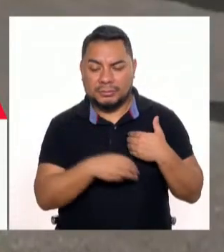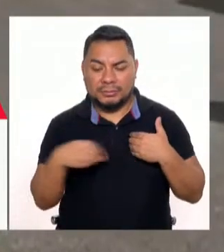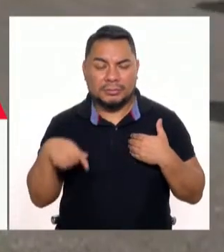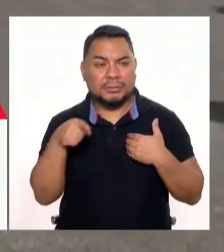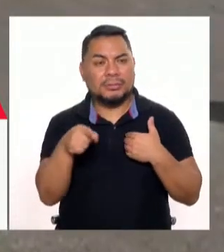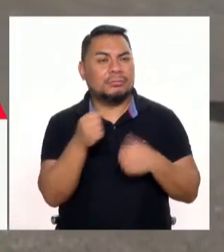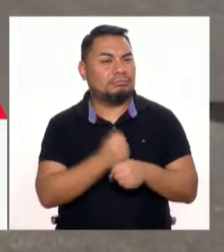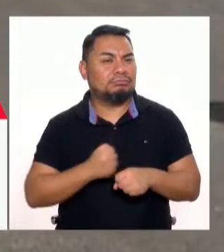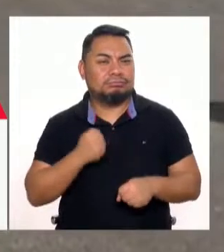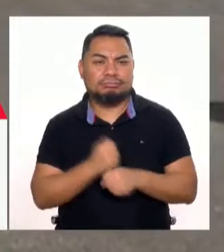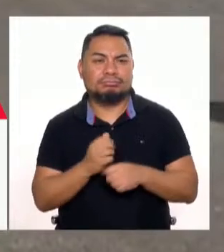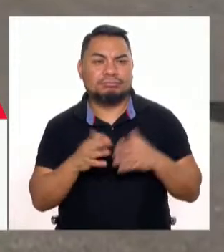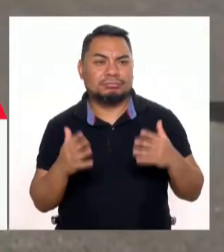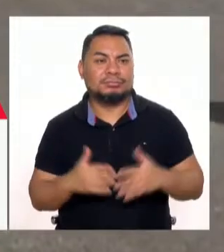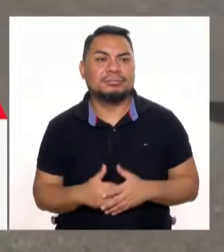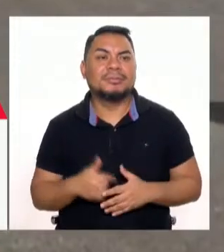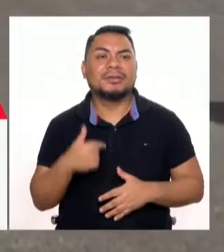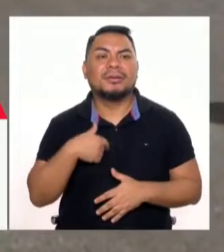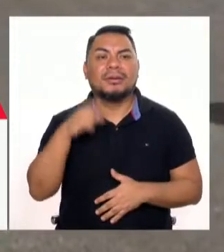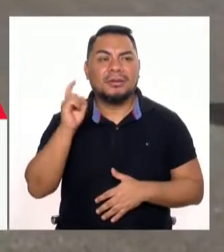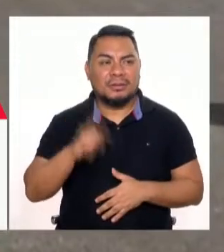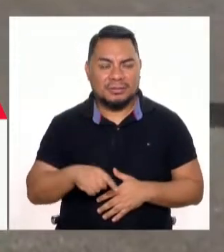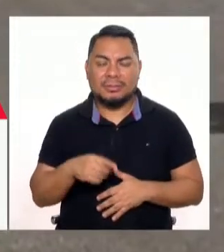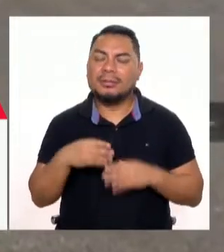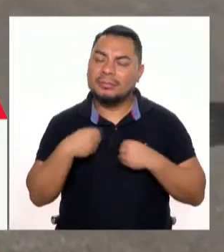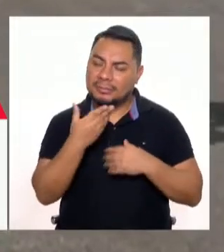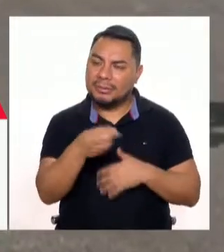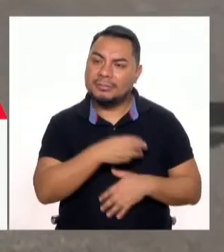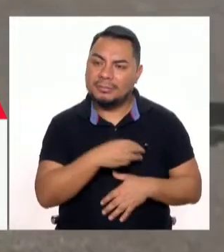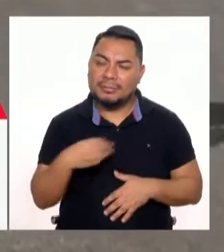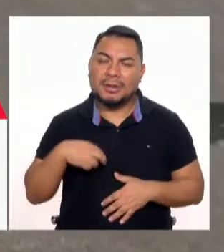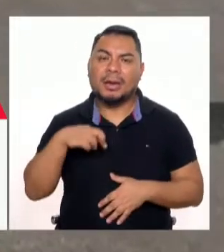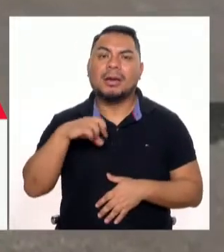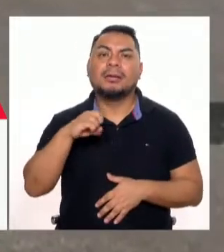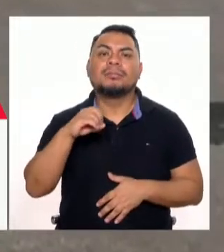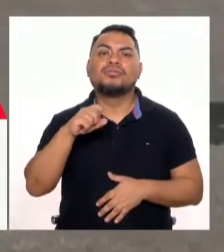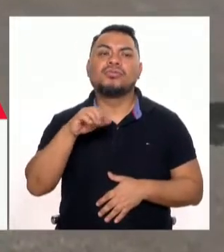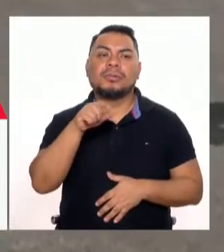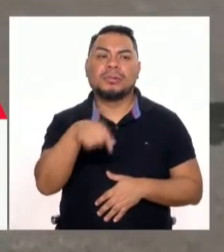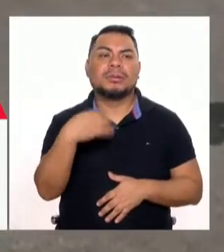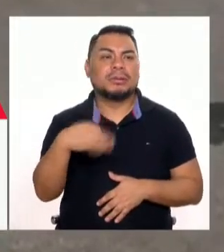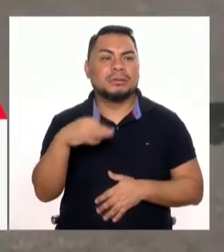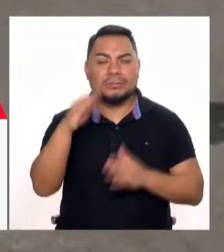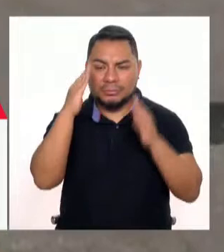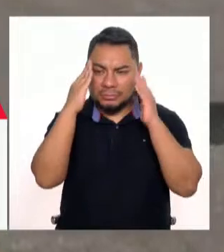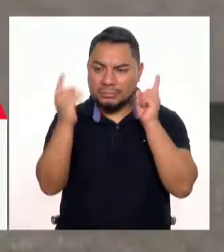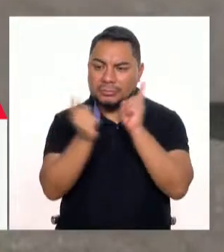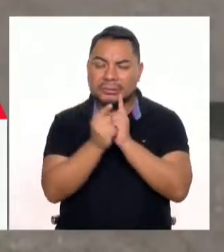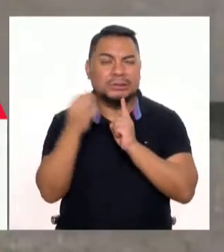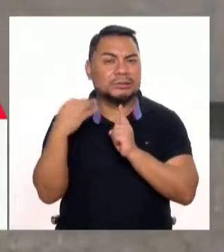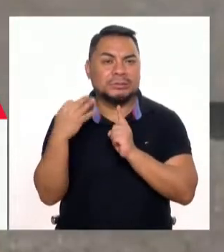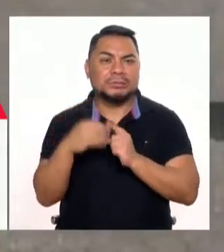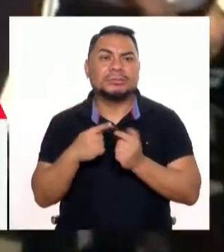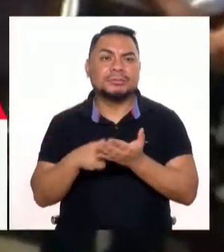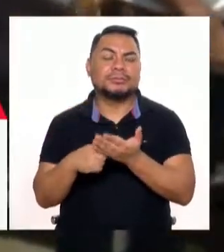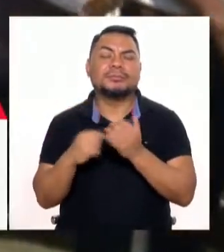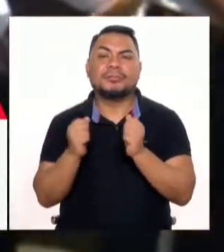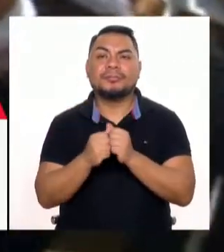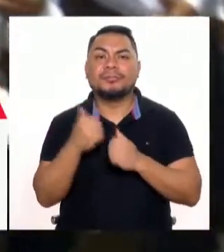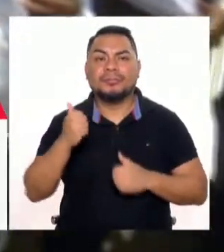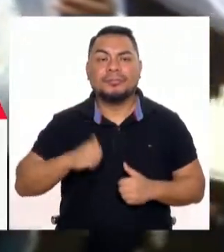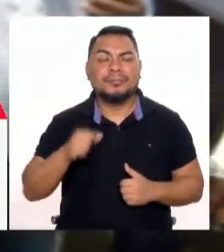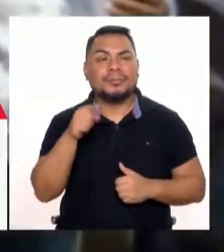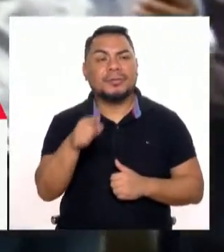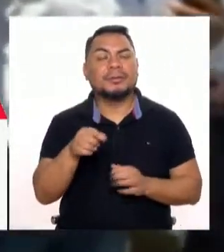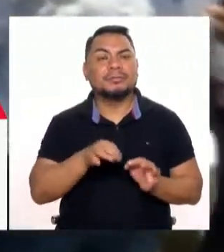chamba y yo debo reconocer a la ministra Paola que nos atiende estamos coordinando con el